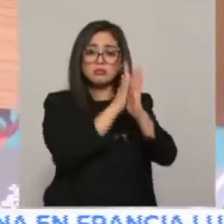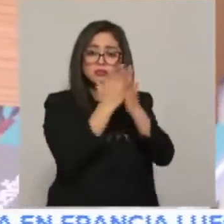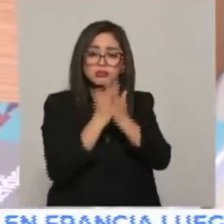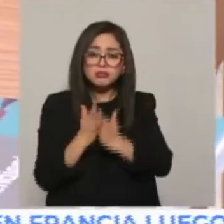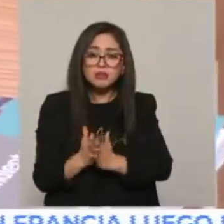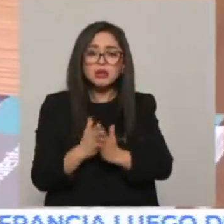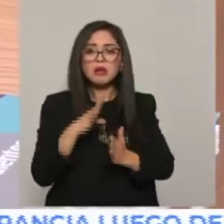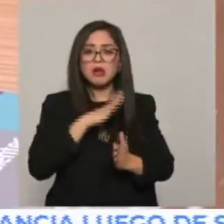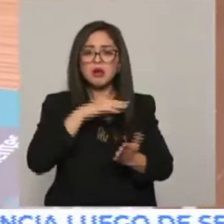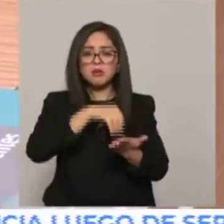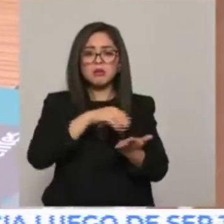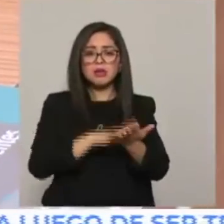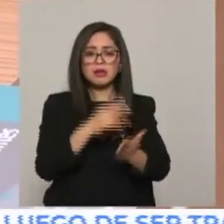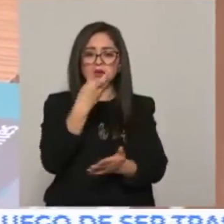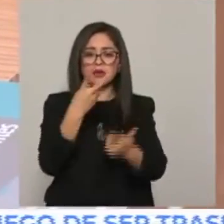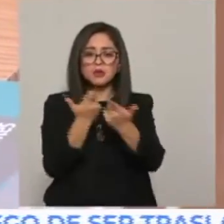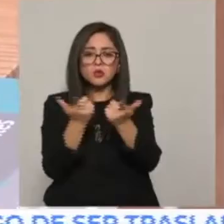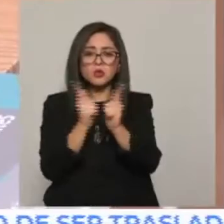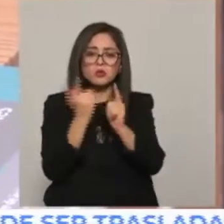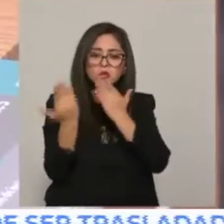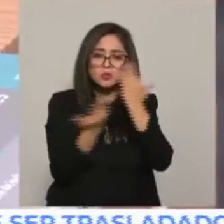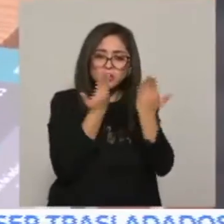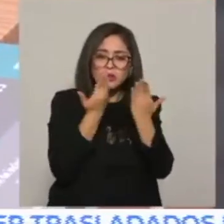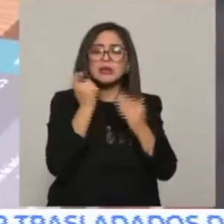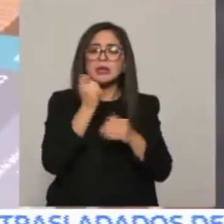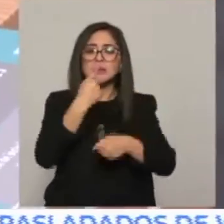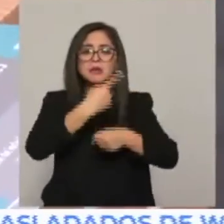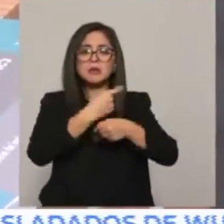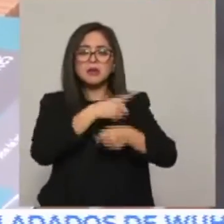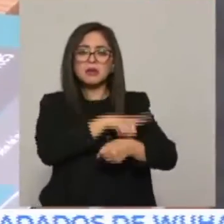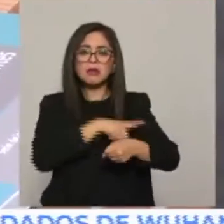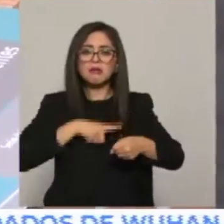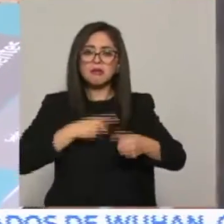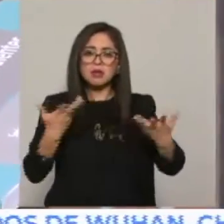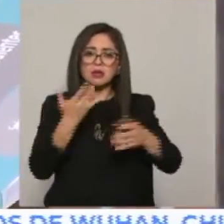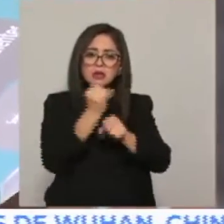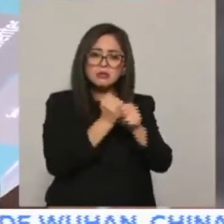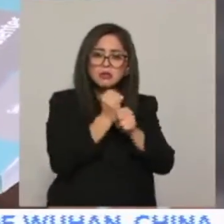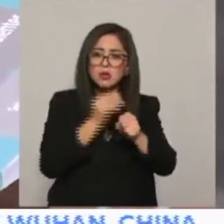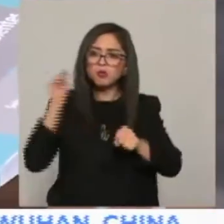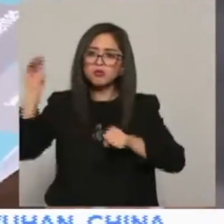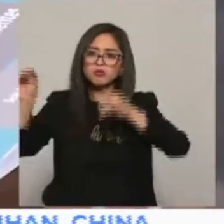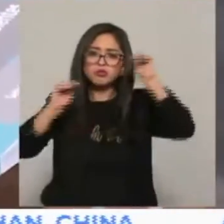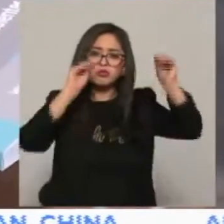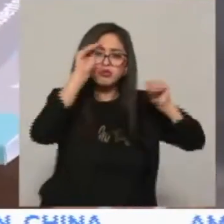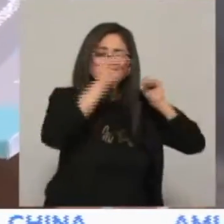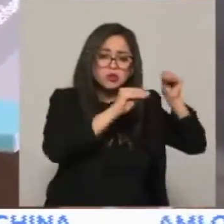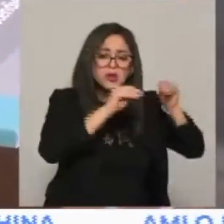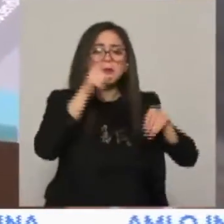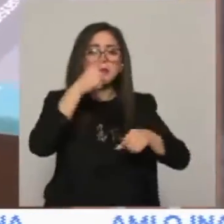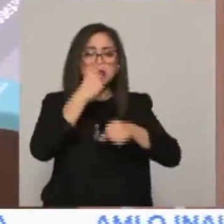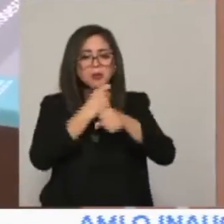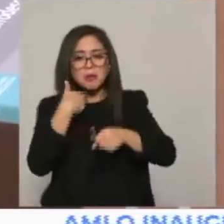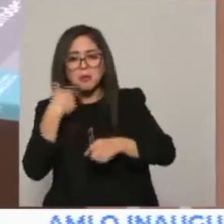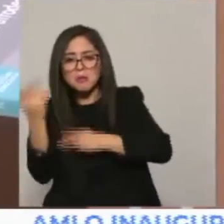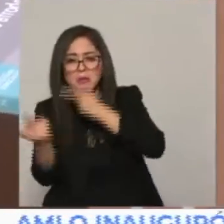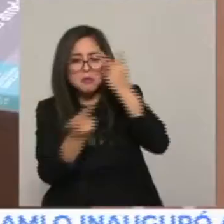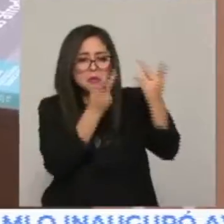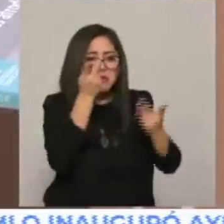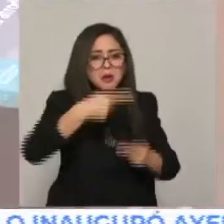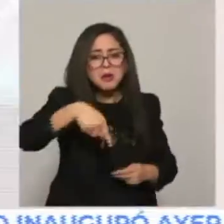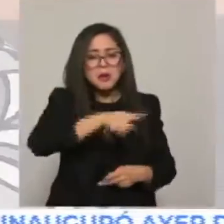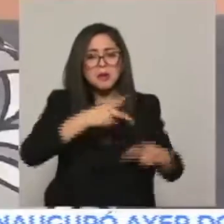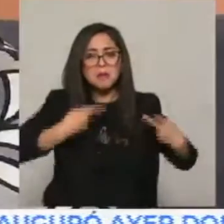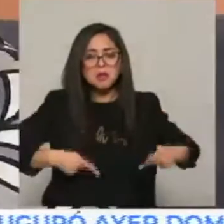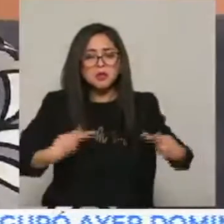3 grupos de estudio. Primero es una investigación que se hace a partir de campo, y nos dimos a la tarea de buscar a personas que estuvieran en esta situación de